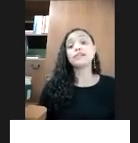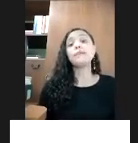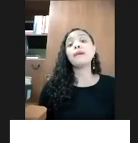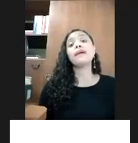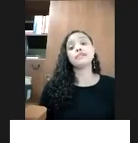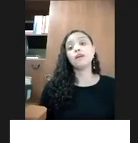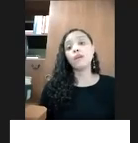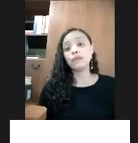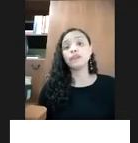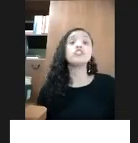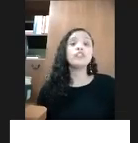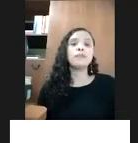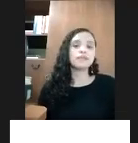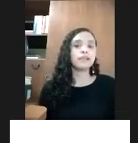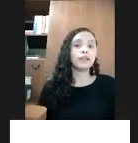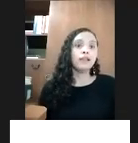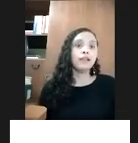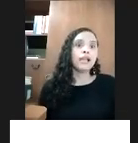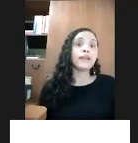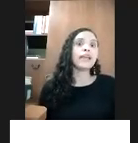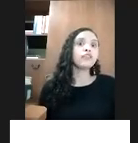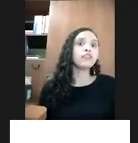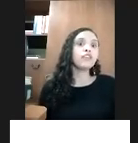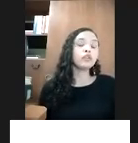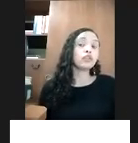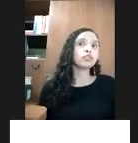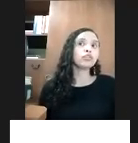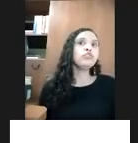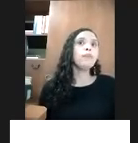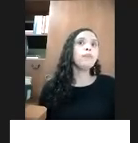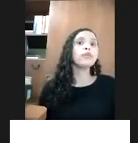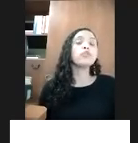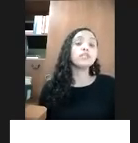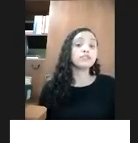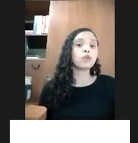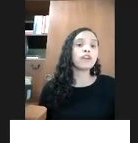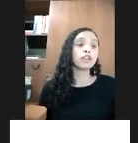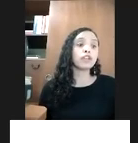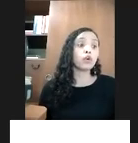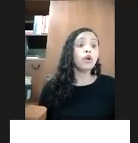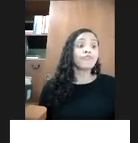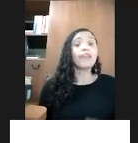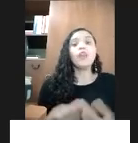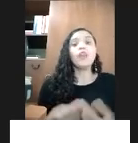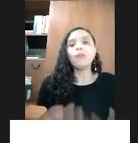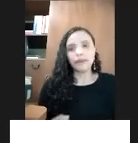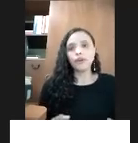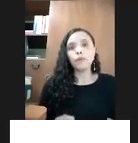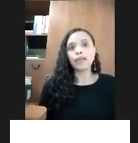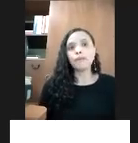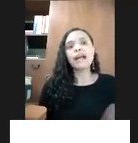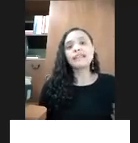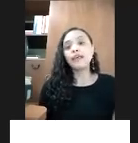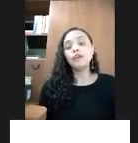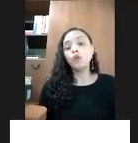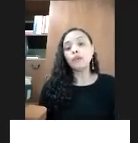más básicas como alimentación y medicina. La verdad, este fue un dato que a nosotros nos movió muchísimo, nos afectó desde lo humano, ¿no? Porque es